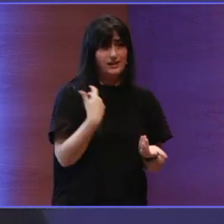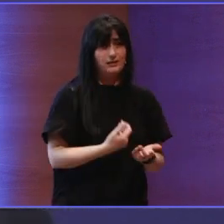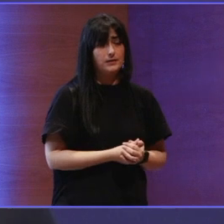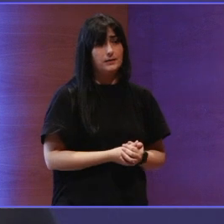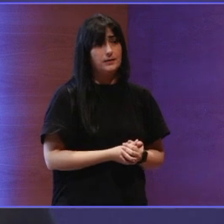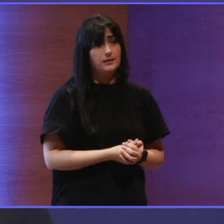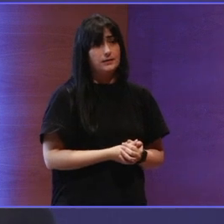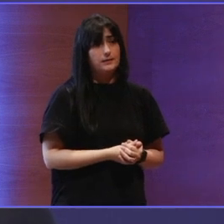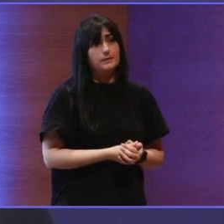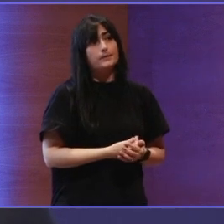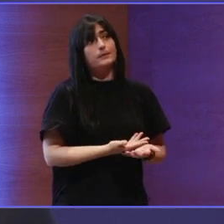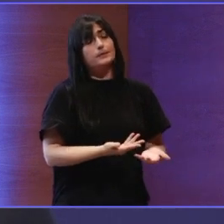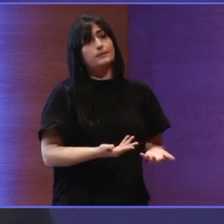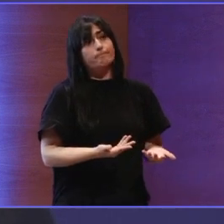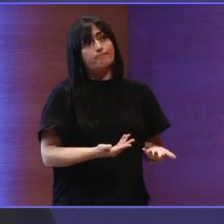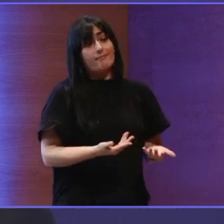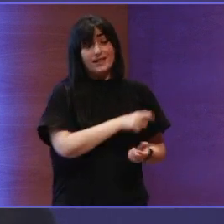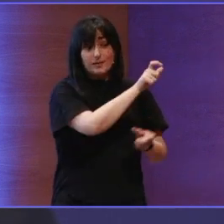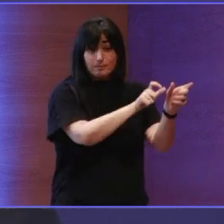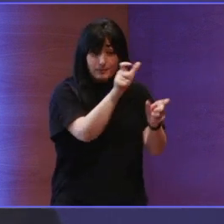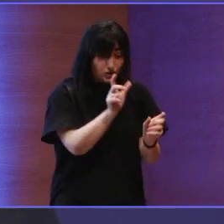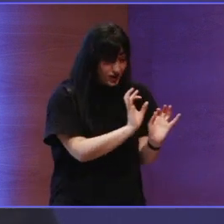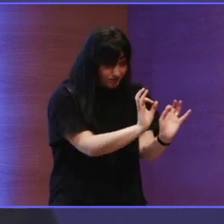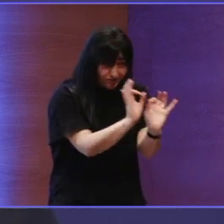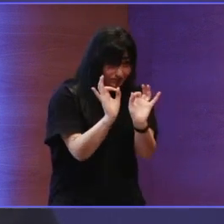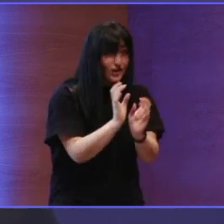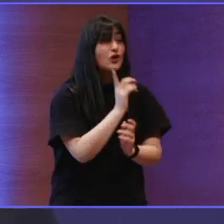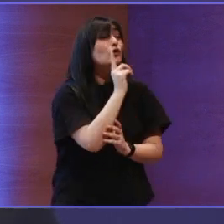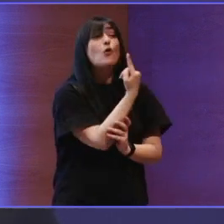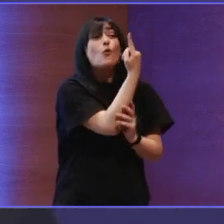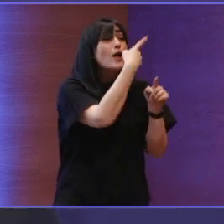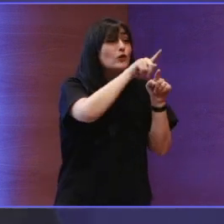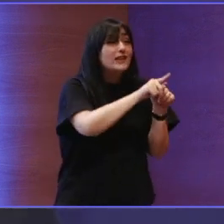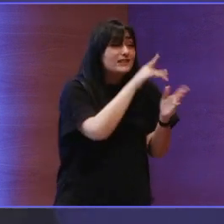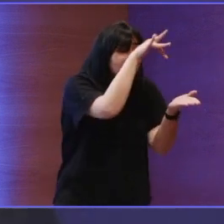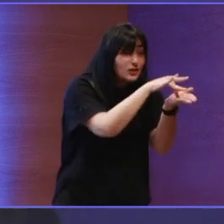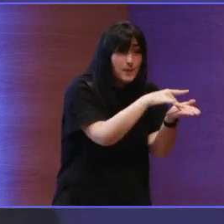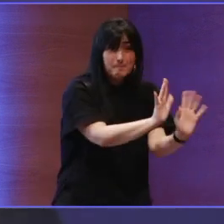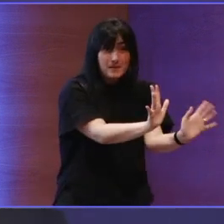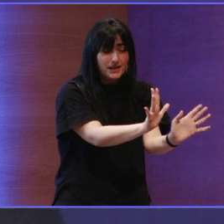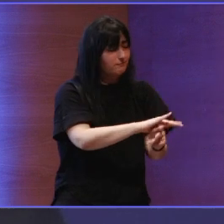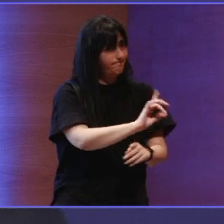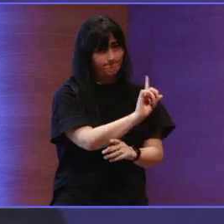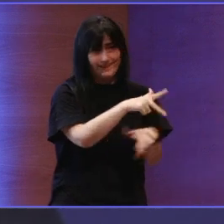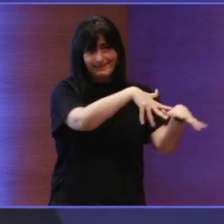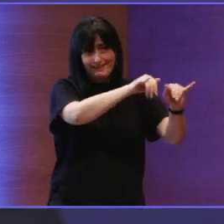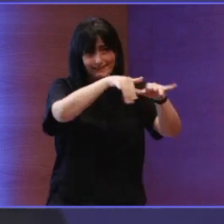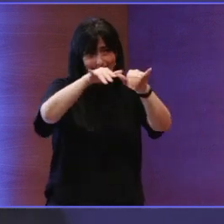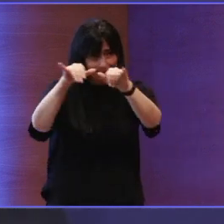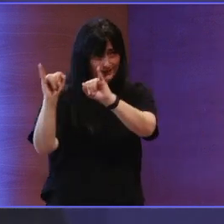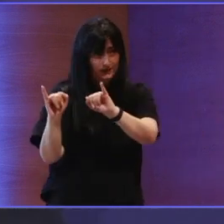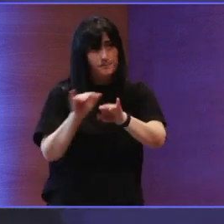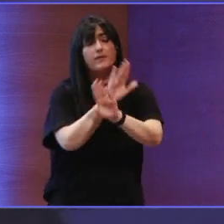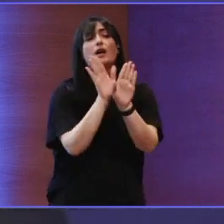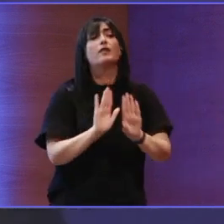es y a ninguna de estas personas les pasa solo una cosa la grupal ia basada en categorías en